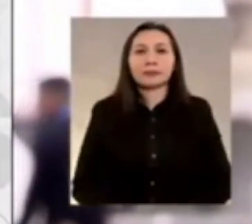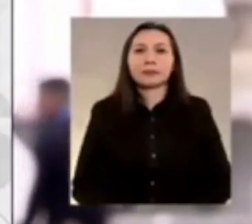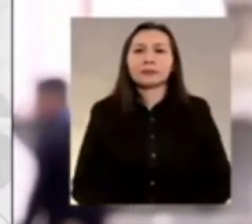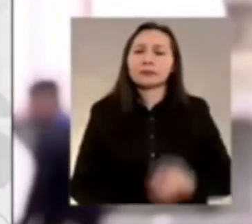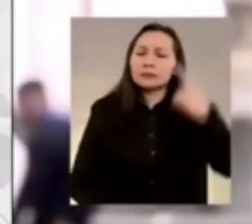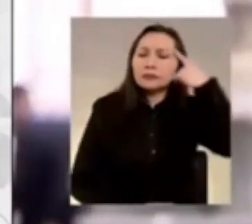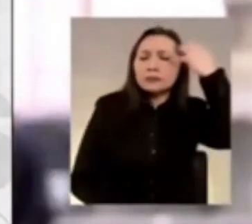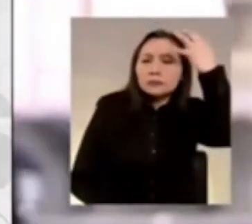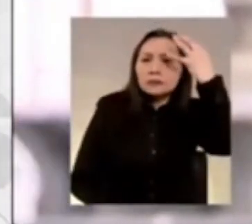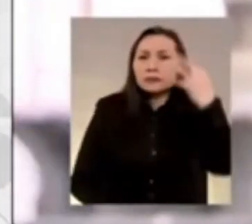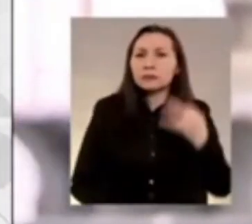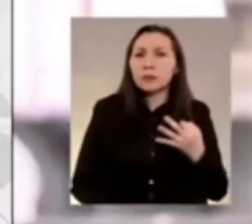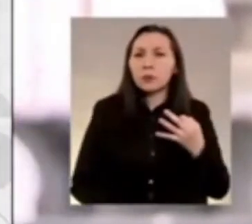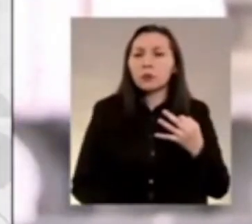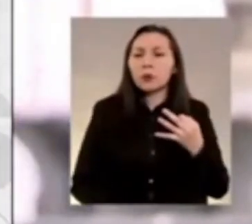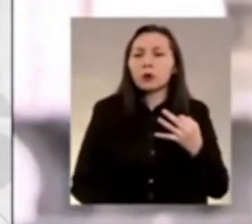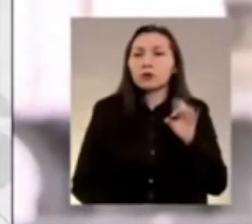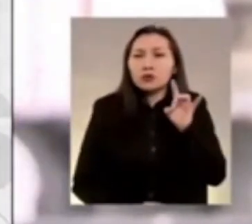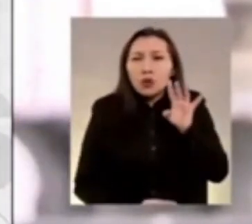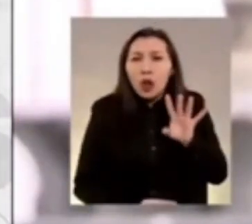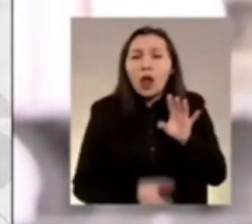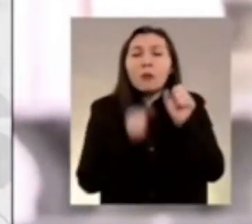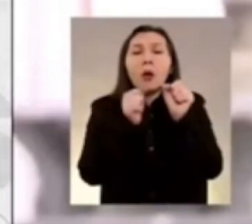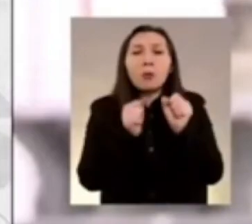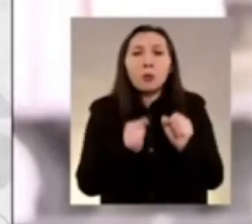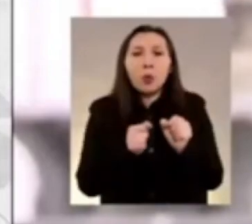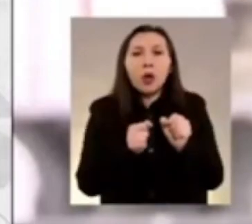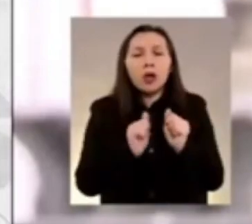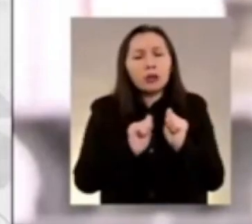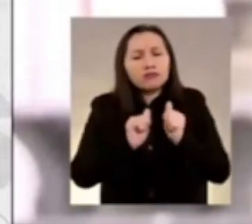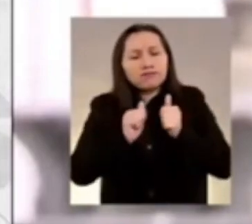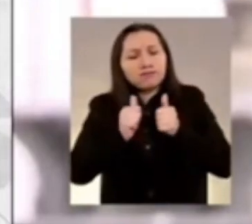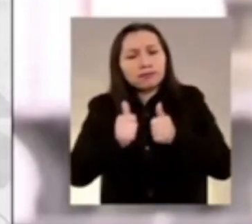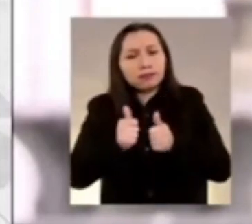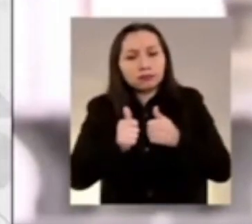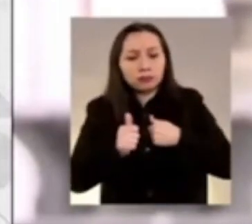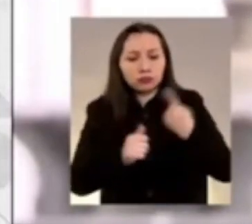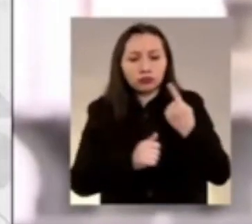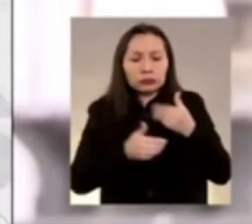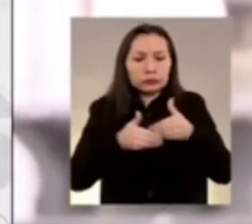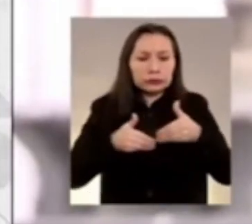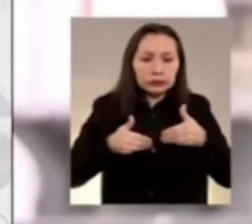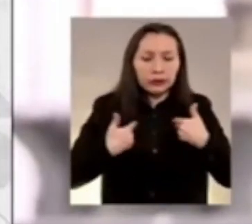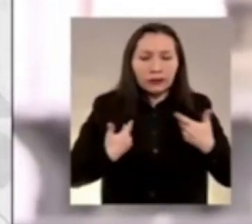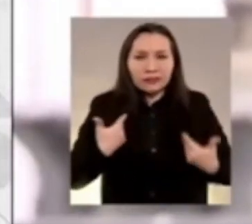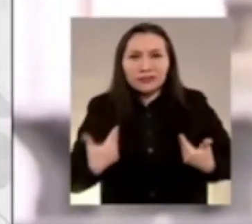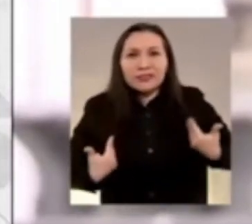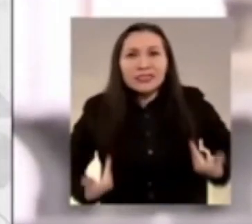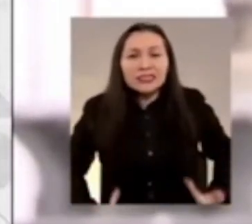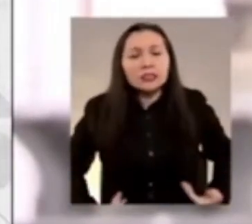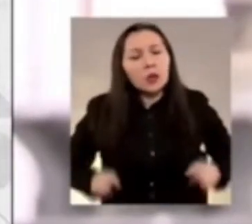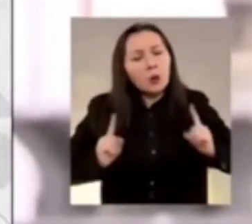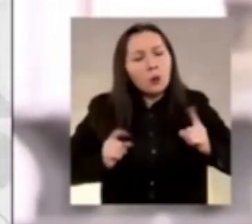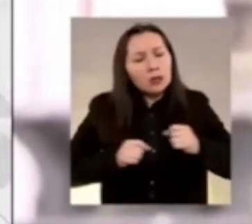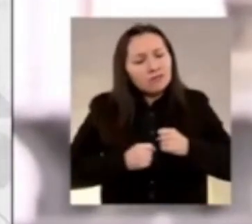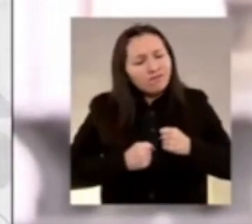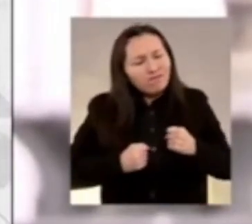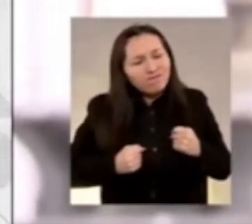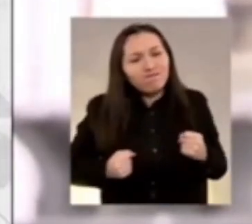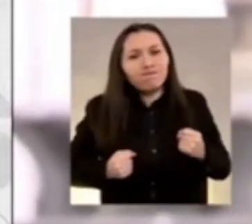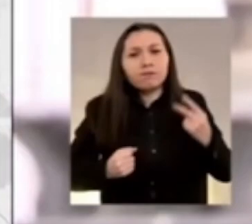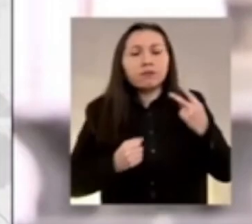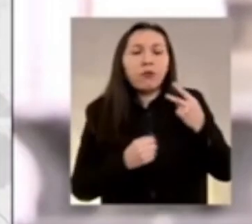Una convicción que solo podía superar con creces sus propias limitaciones físicas, sacando esa